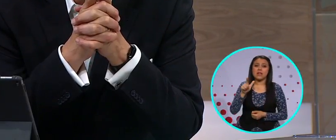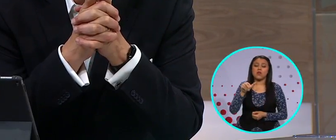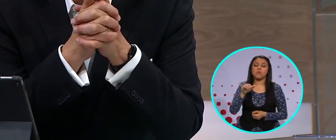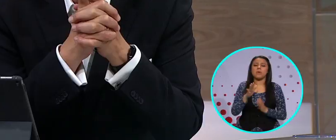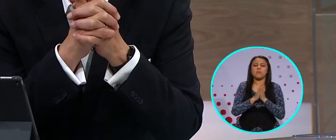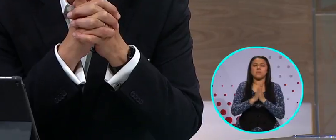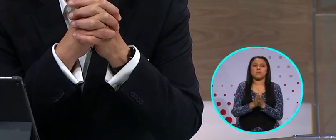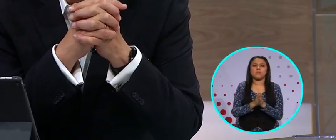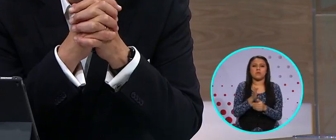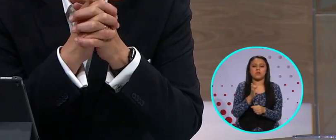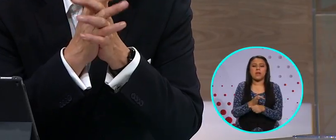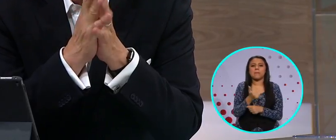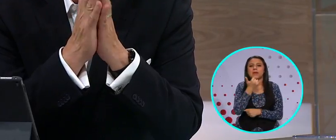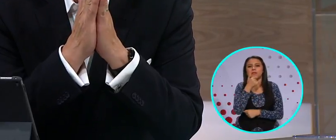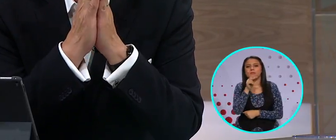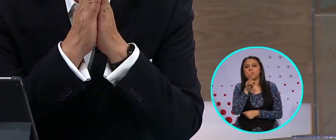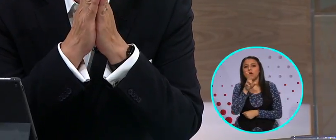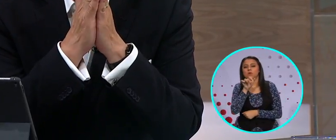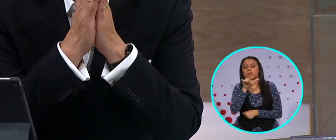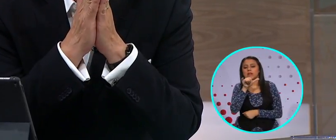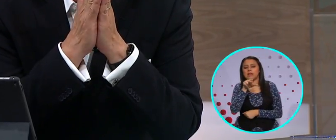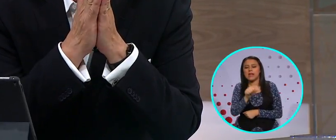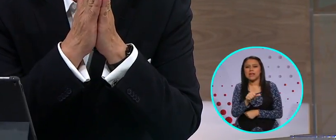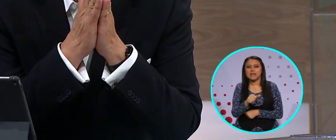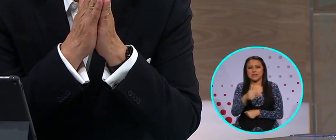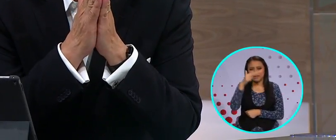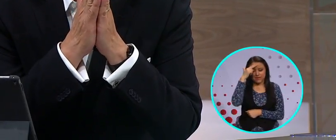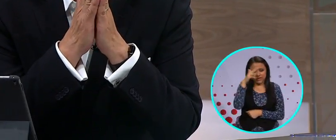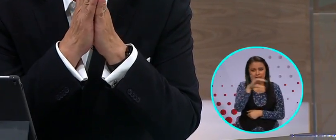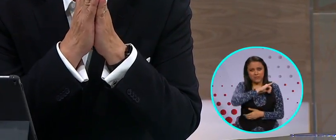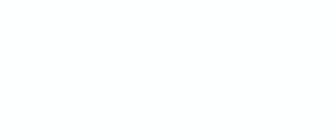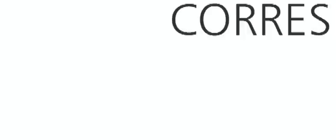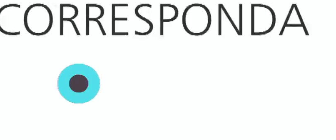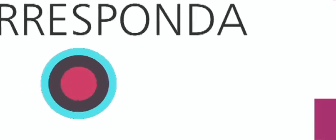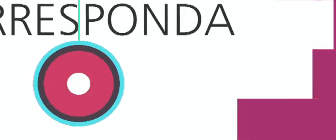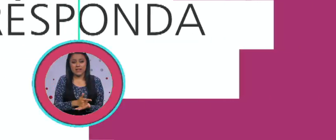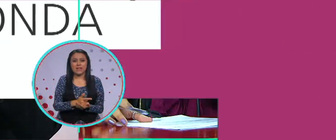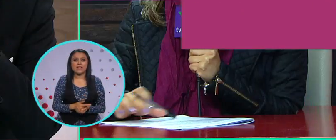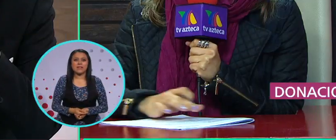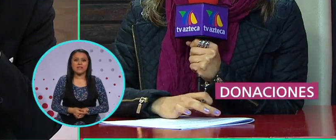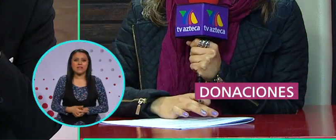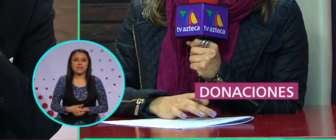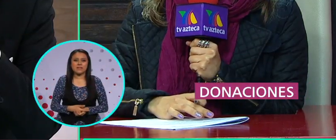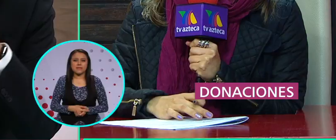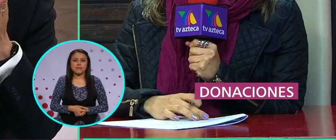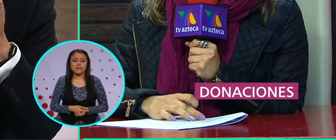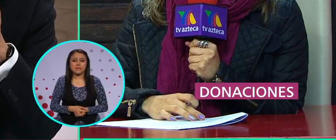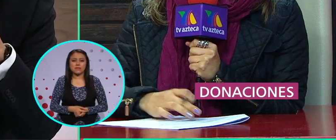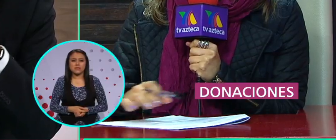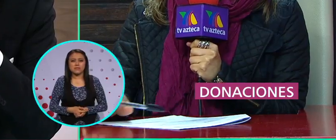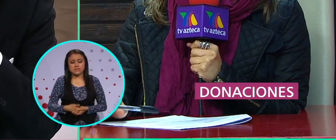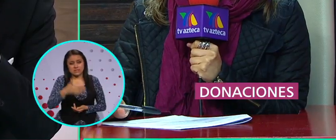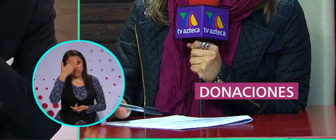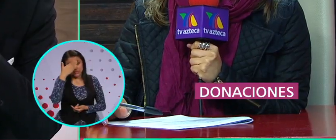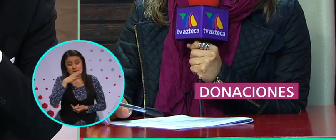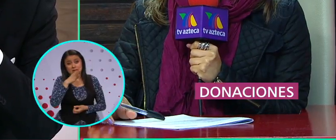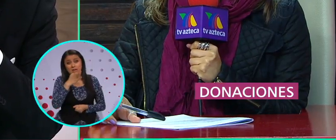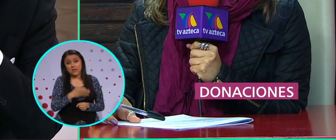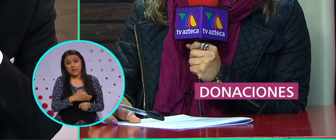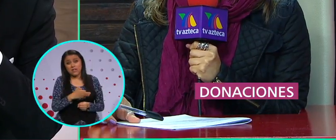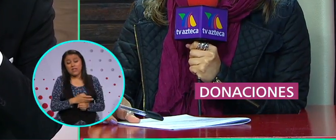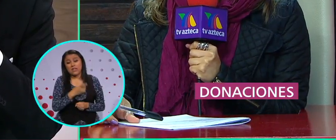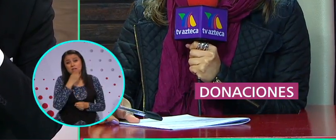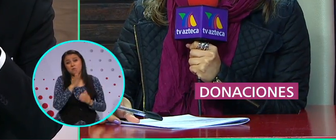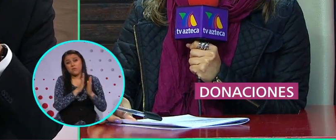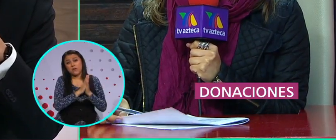y es tan amable paulina paulina pau ahora así que ahorita no estamos para pedir este